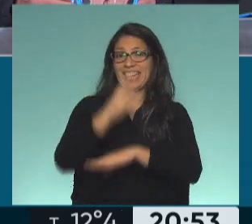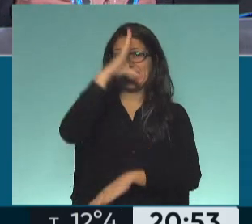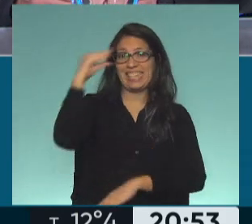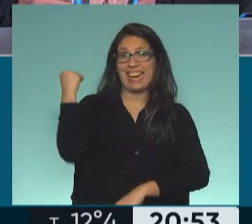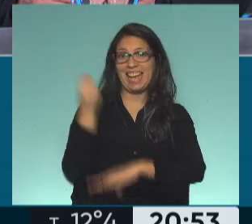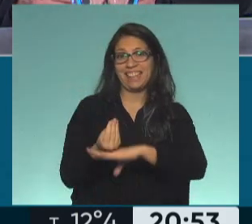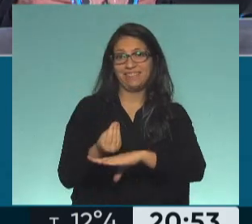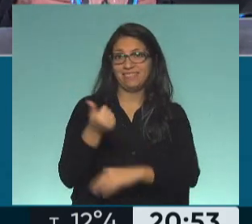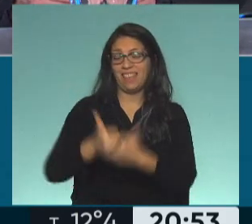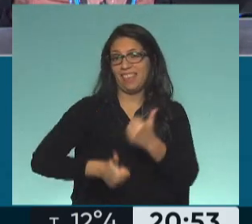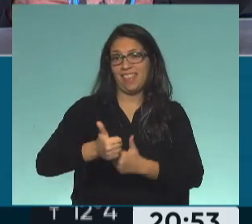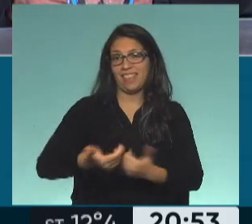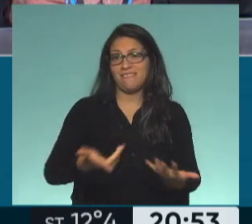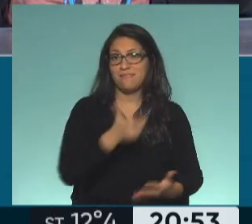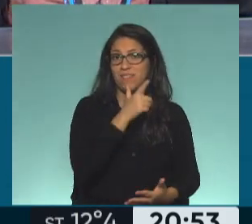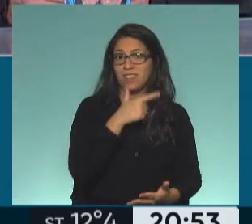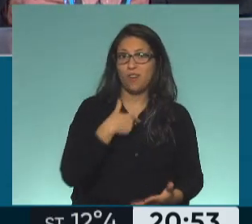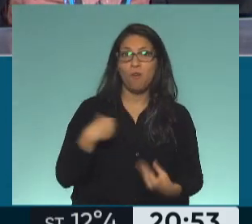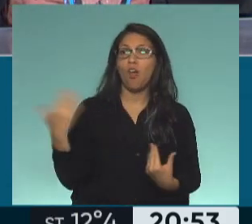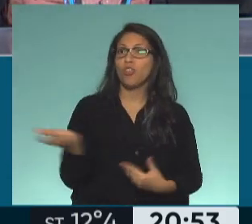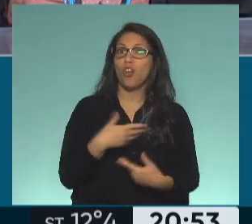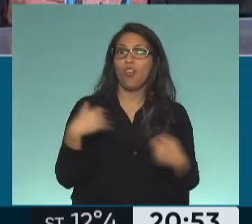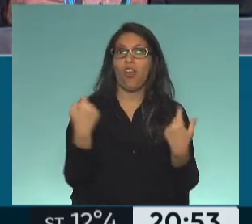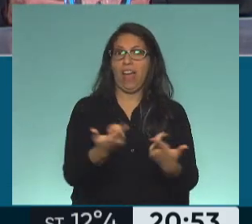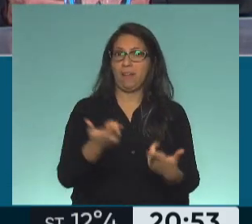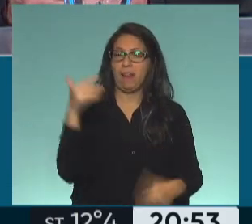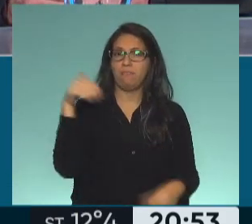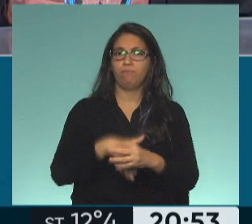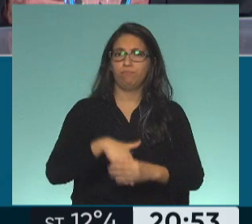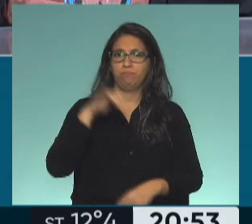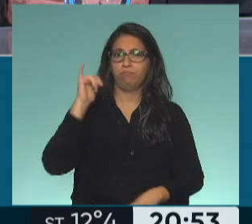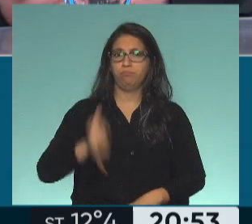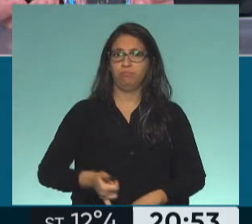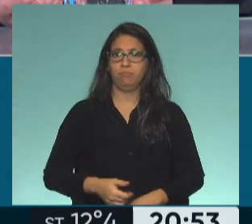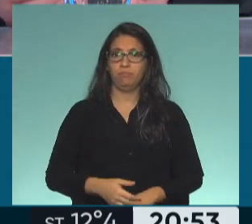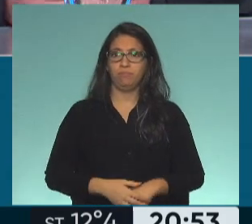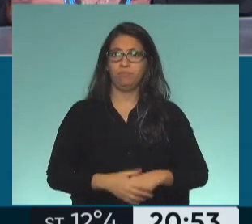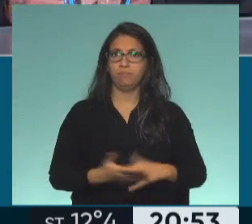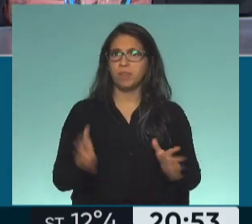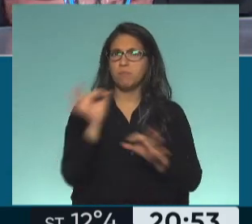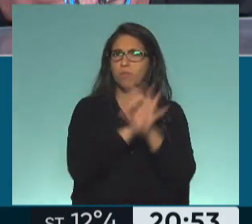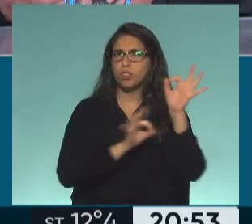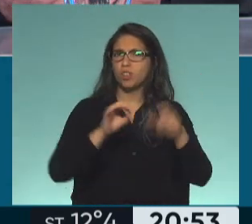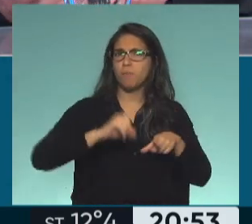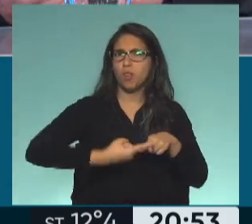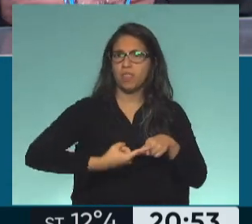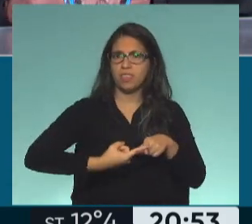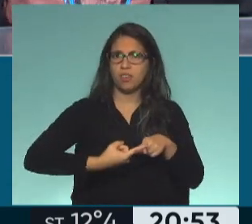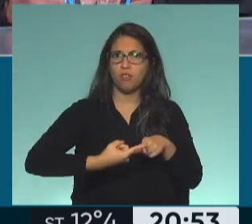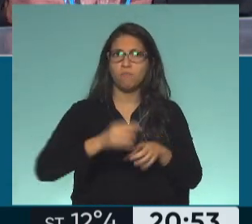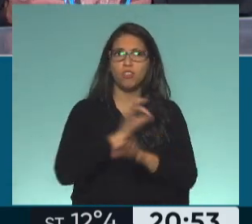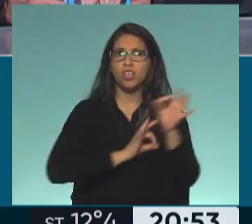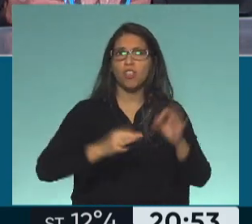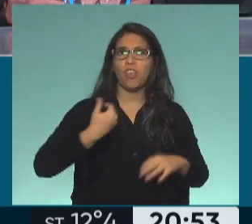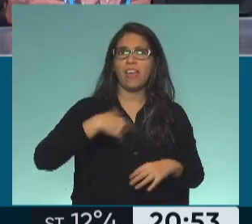¿no? Que ponga toda la carne en el asador. Yo creo que lo que está en juego son proyectos políticos, proyectos de país,